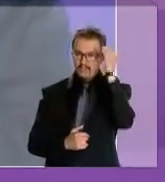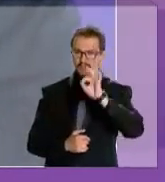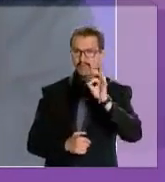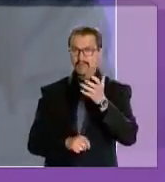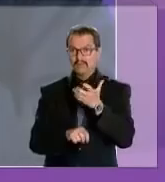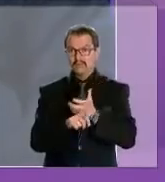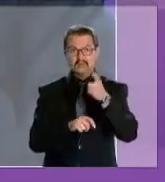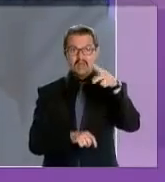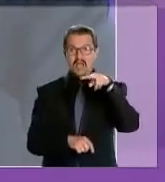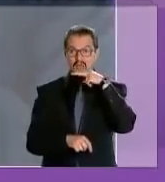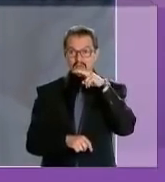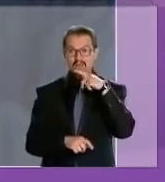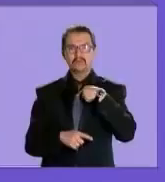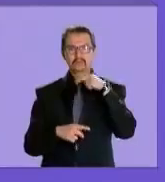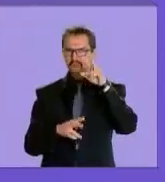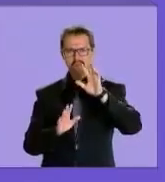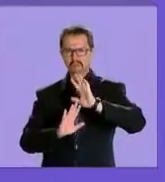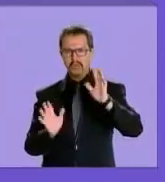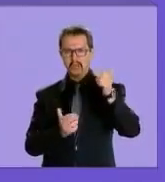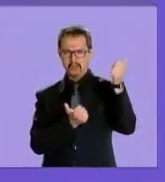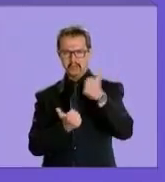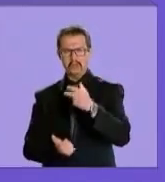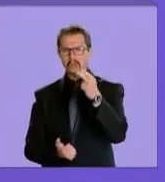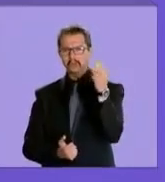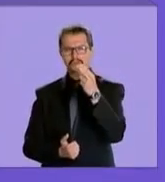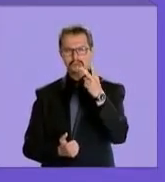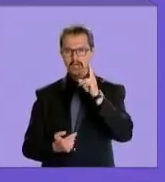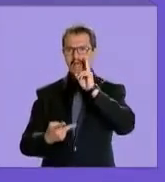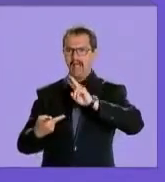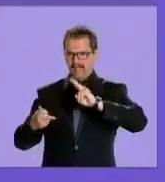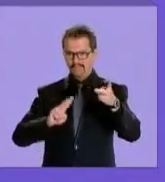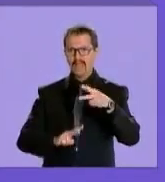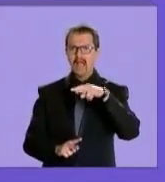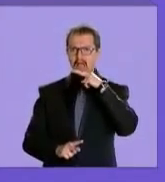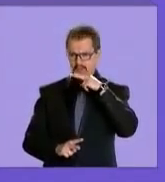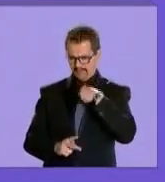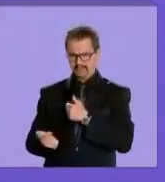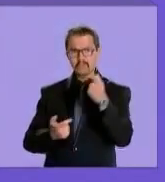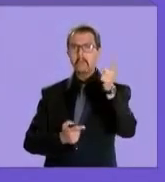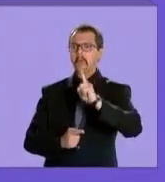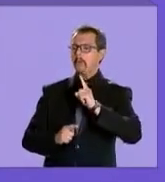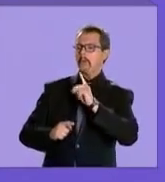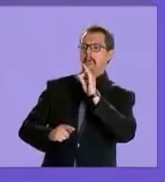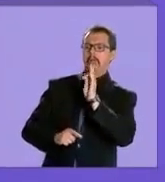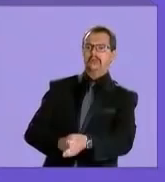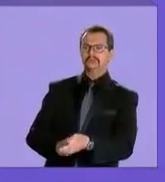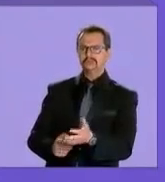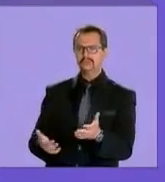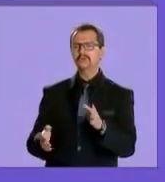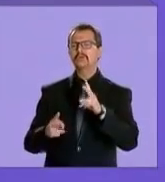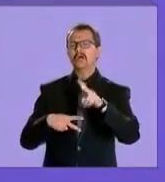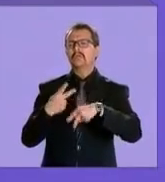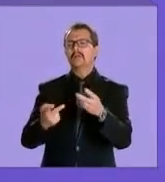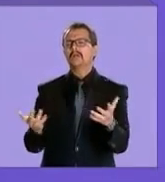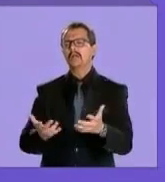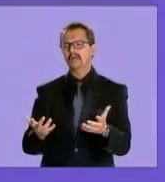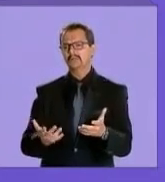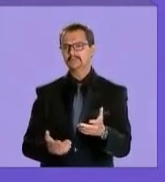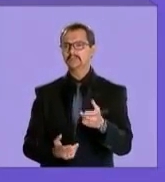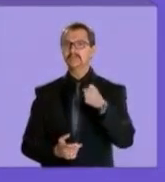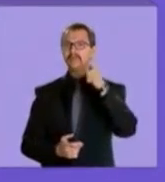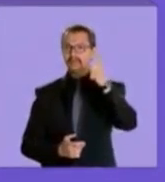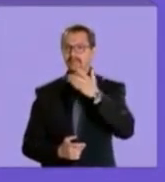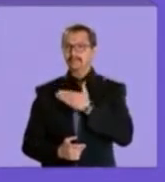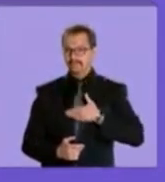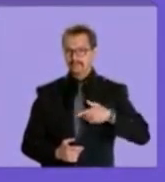de concreto amigo bercial vamos a entendernos vamos a hacer entrar en razón a donald trump como autoridad